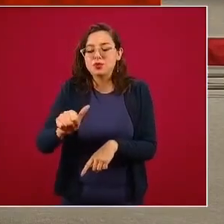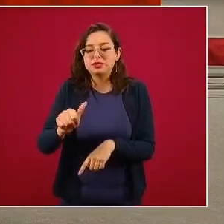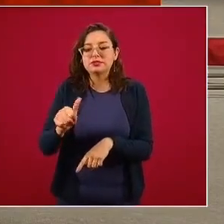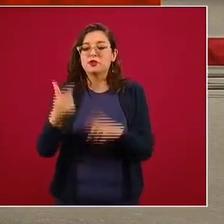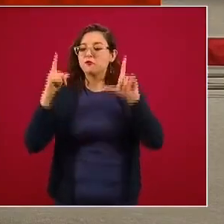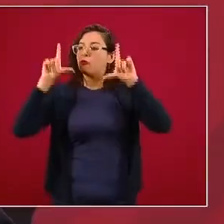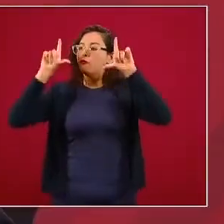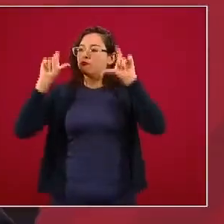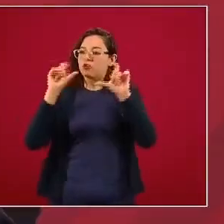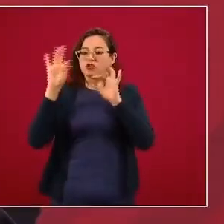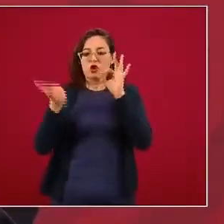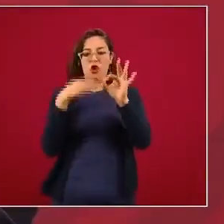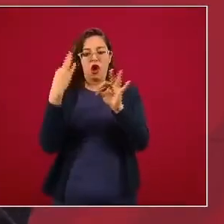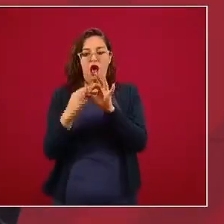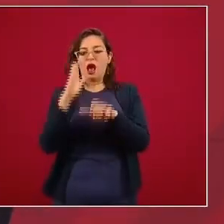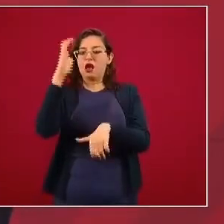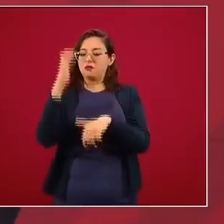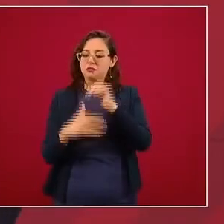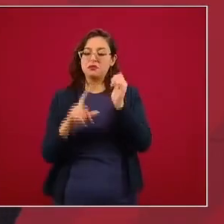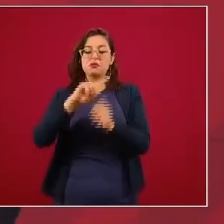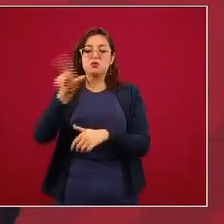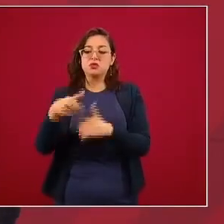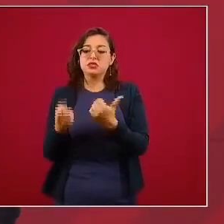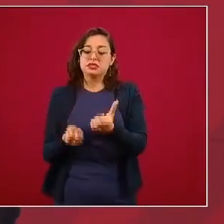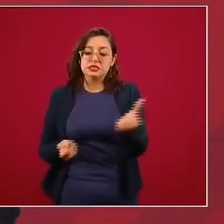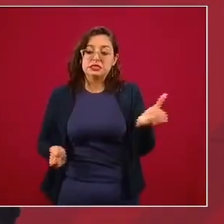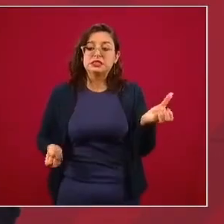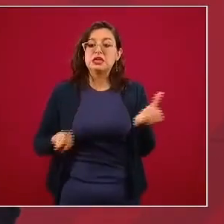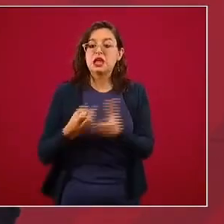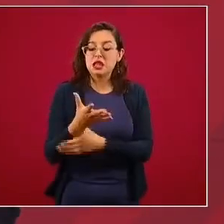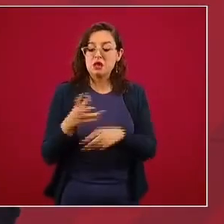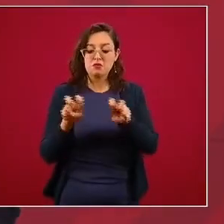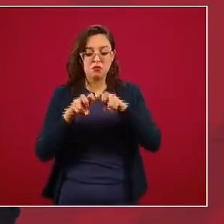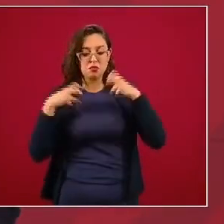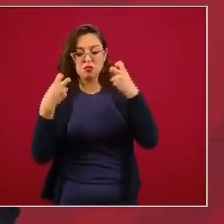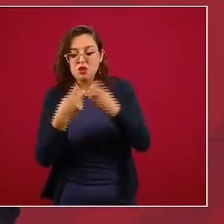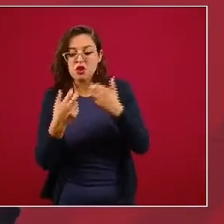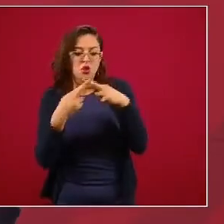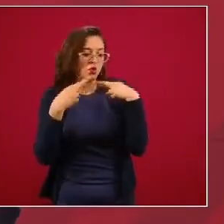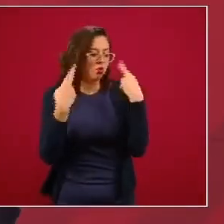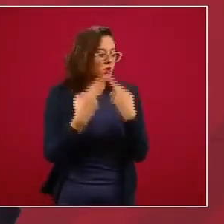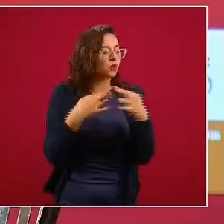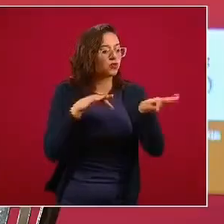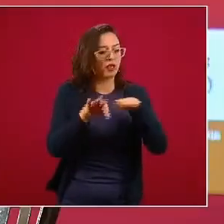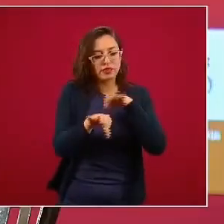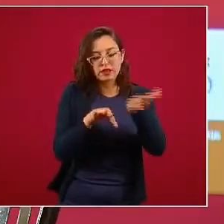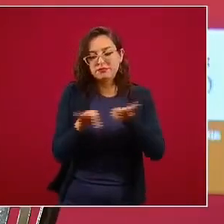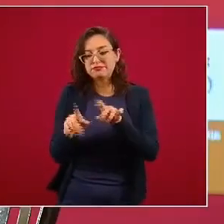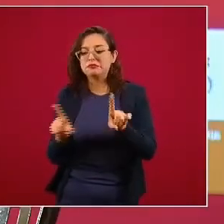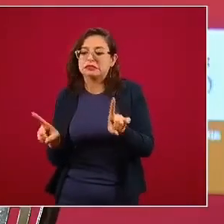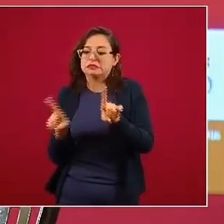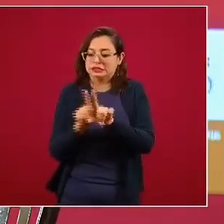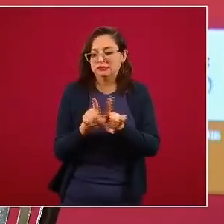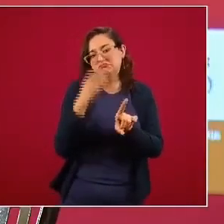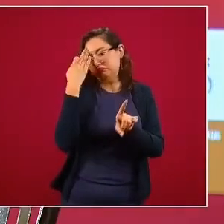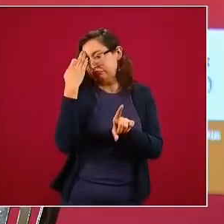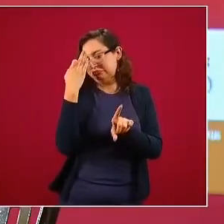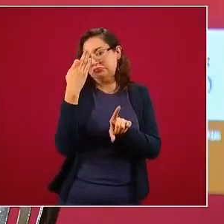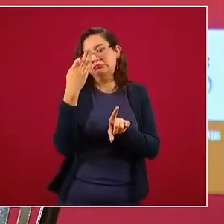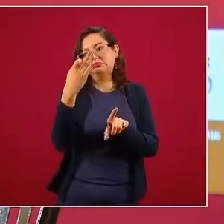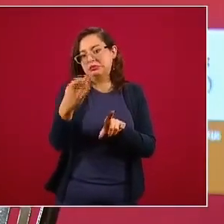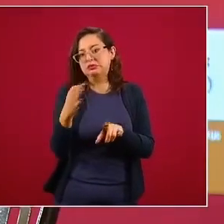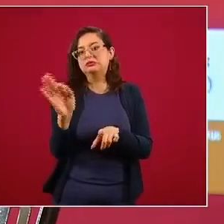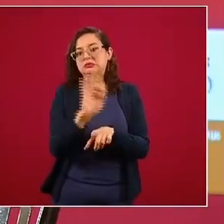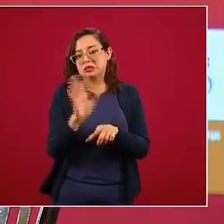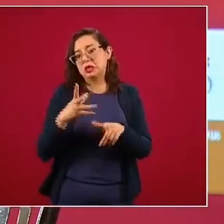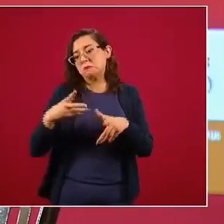saliendo de la foto, literalmente estuvo en sesiones de trabajo diversas en donde estuvo en contacto con quienes